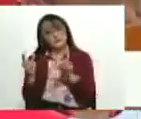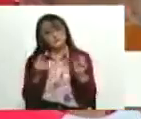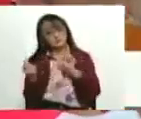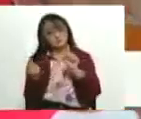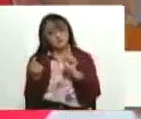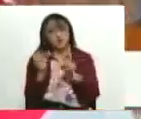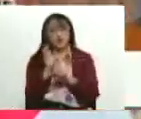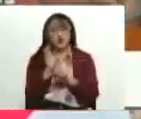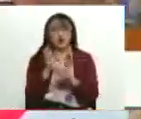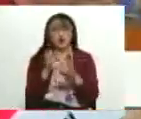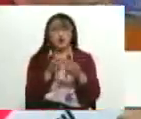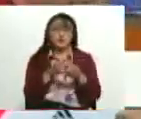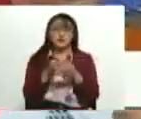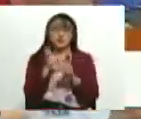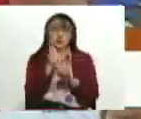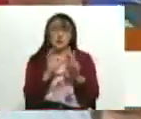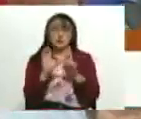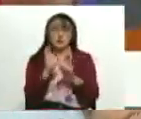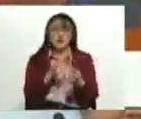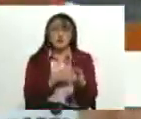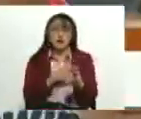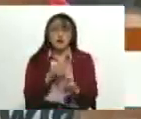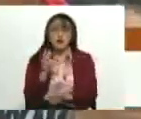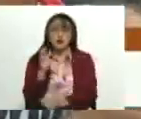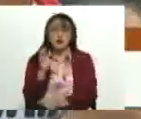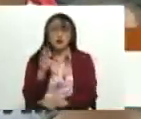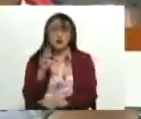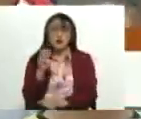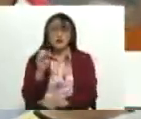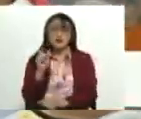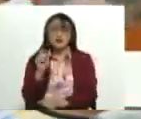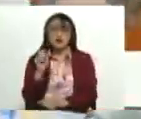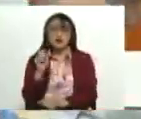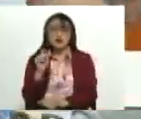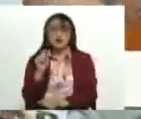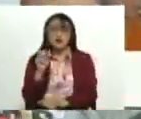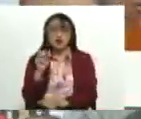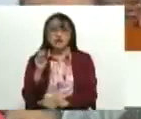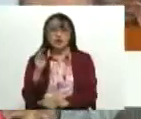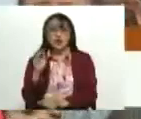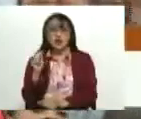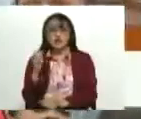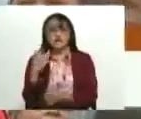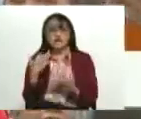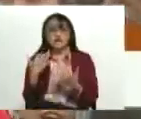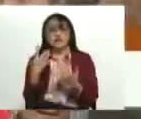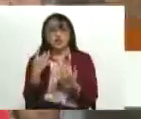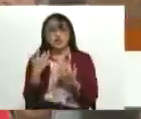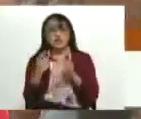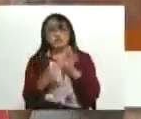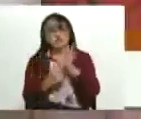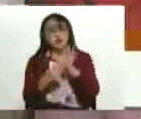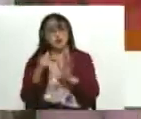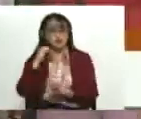de Cultura con el hermano Cristóbal Jiménez y falta llevarlo a la plenaria. Nosotros